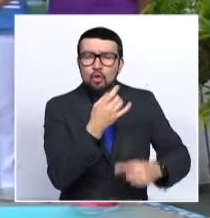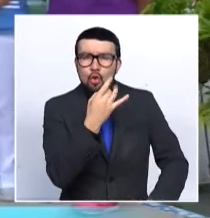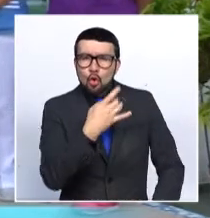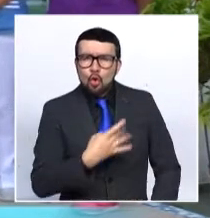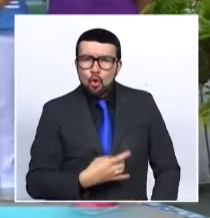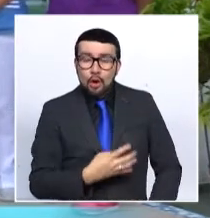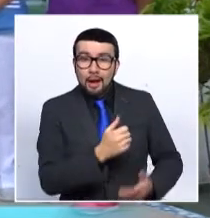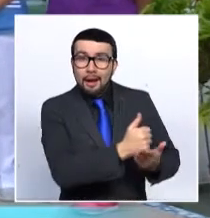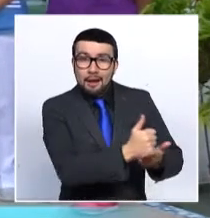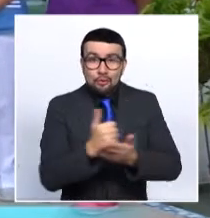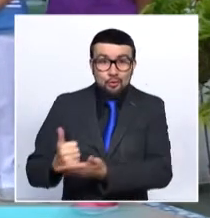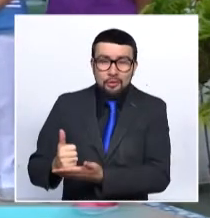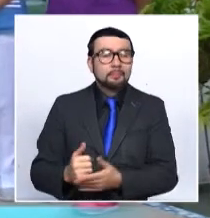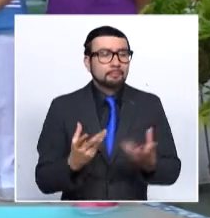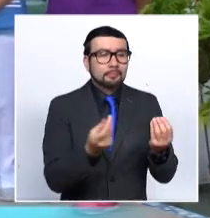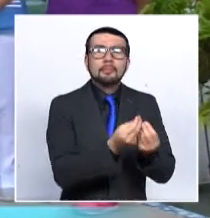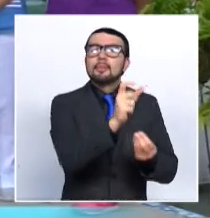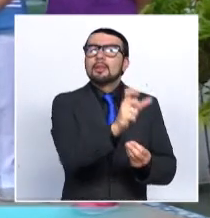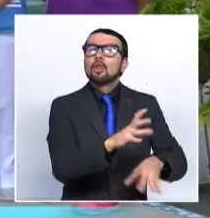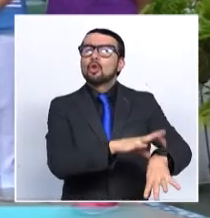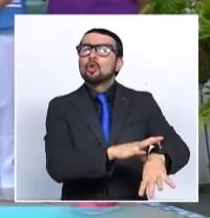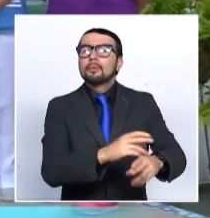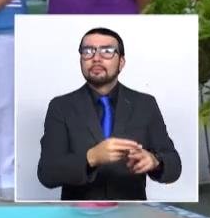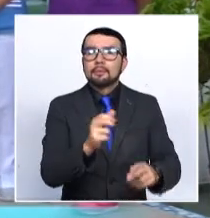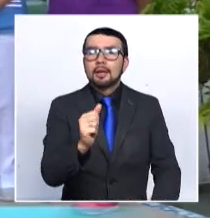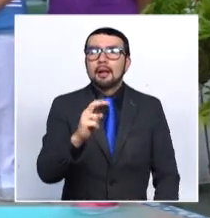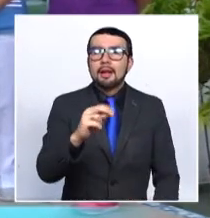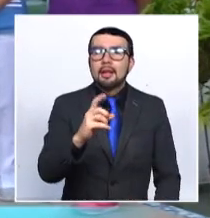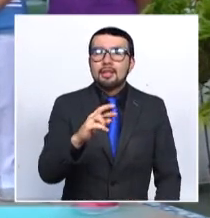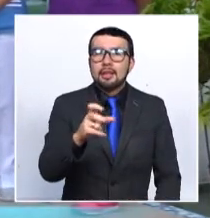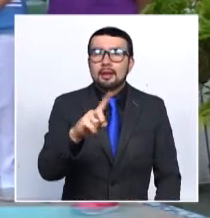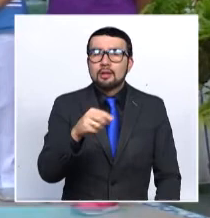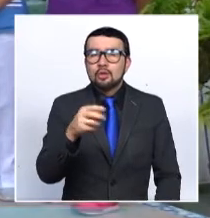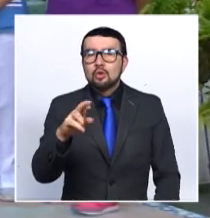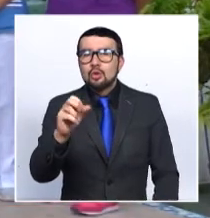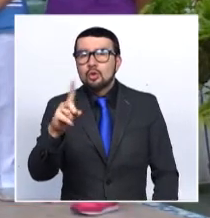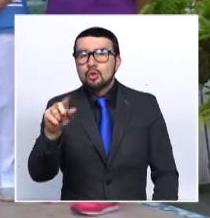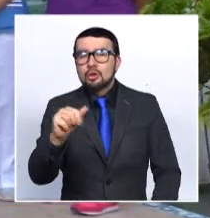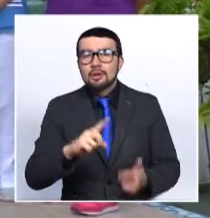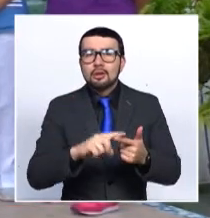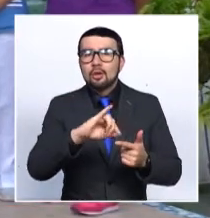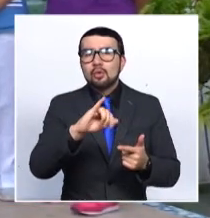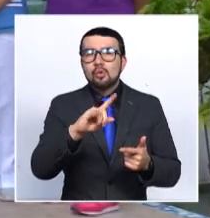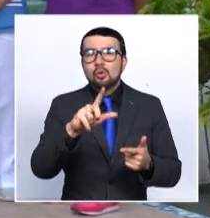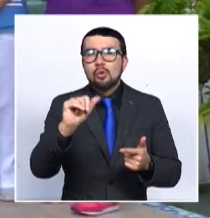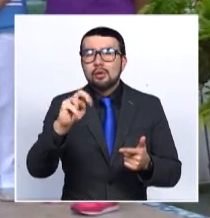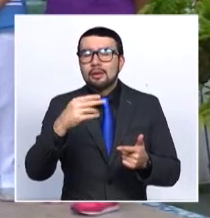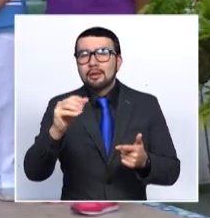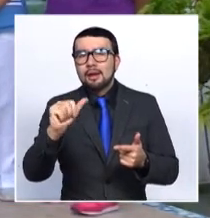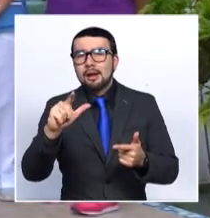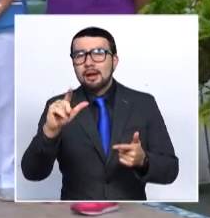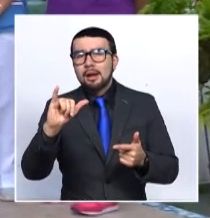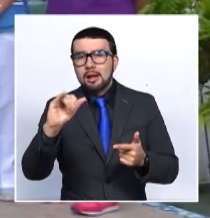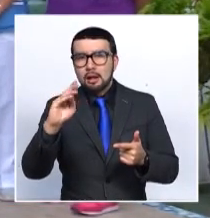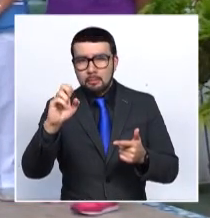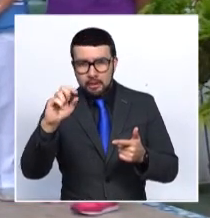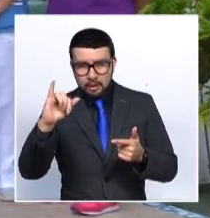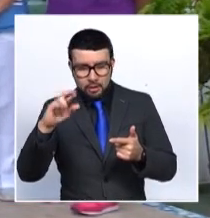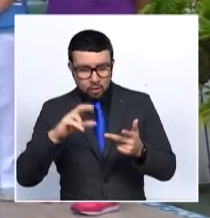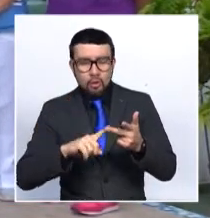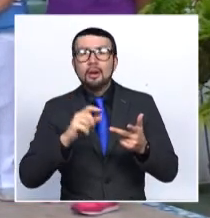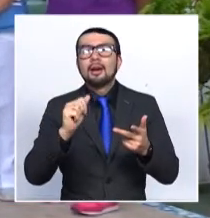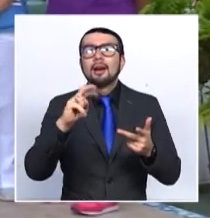equipo interdisciplinario con el doctor Andrés Felipe Rosas, con Julián Albeiro, con Ángela Rosero, con Raúl